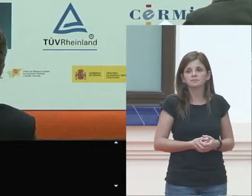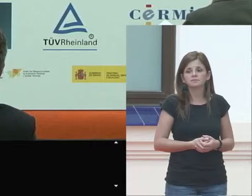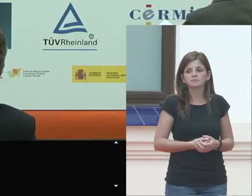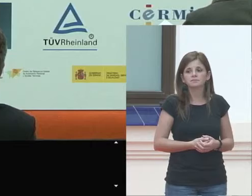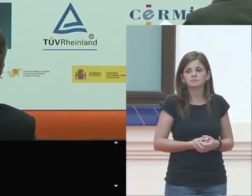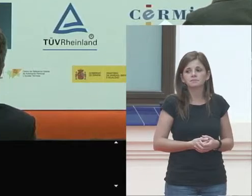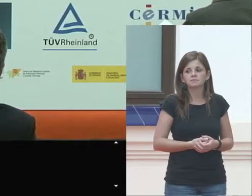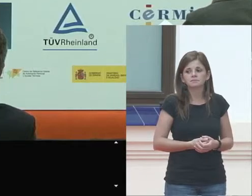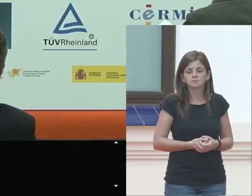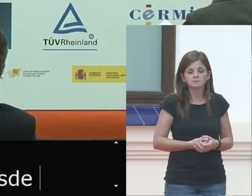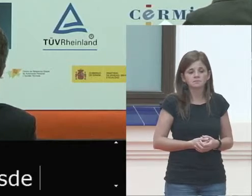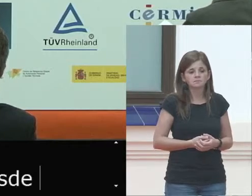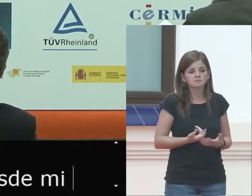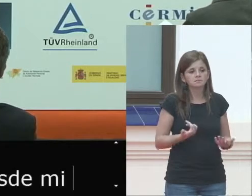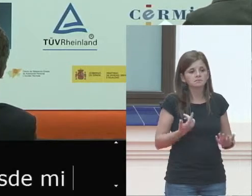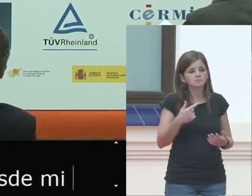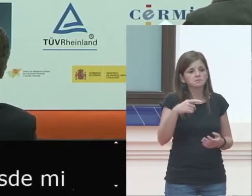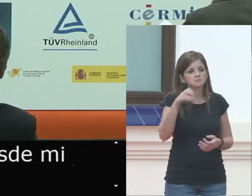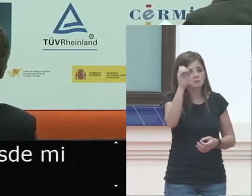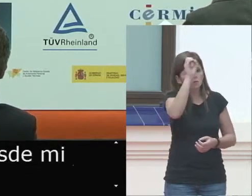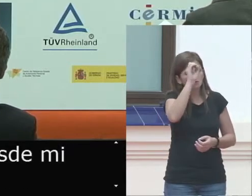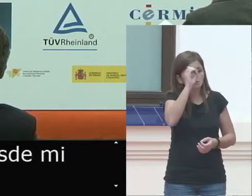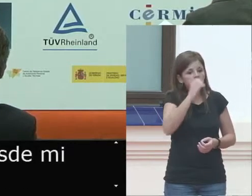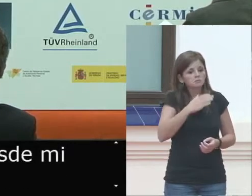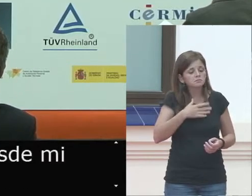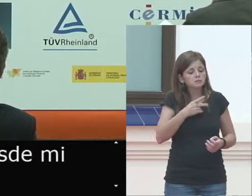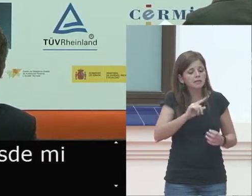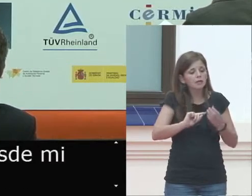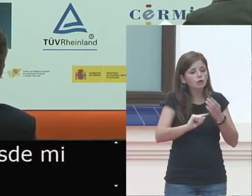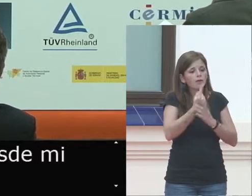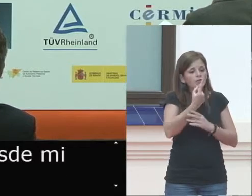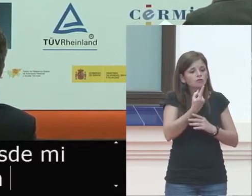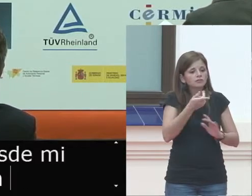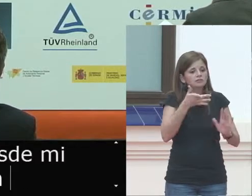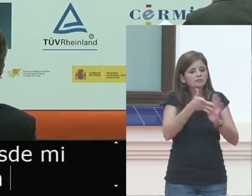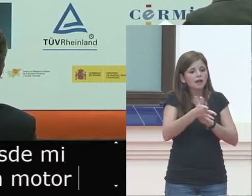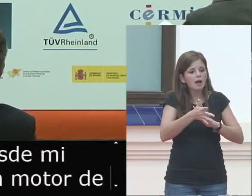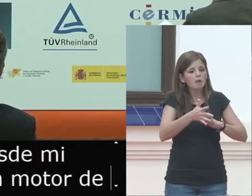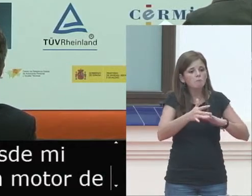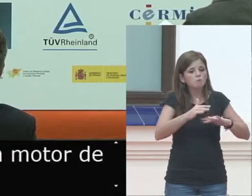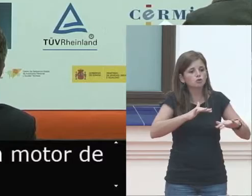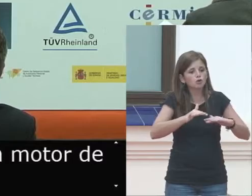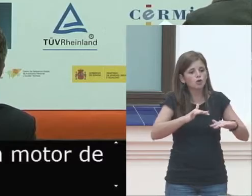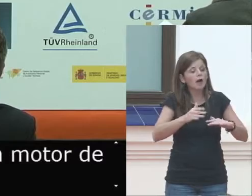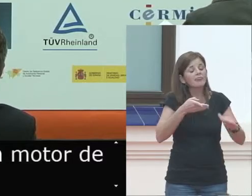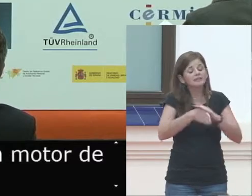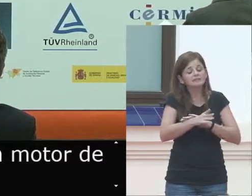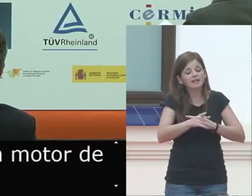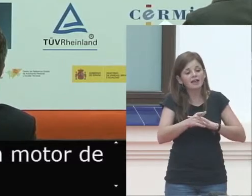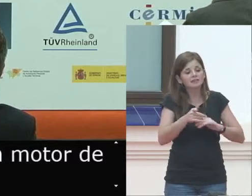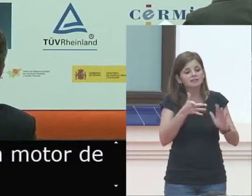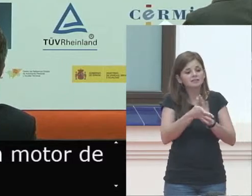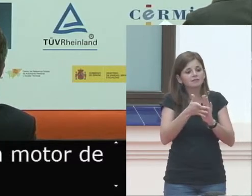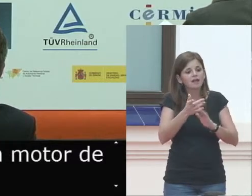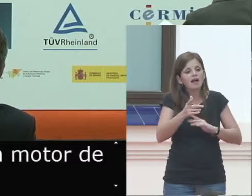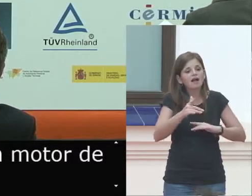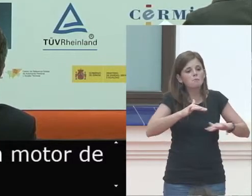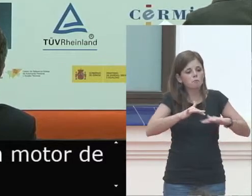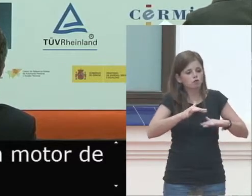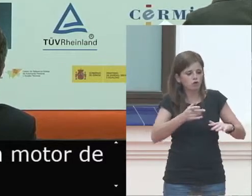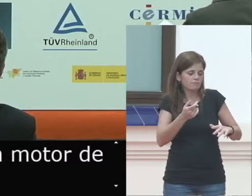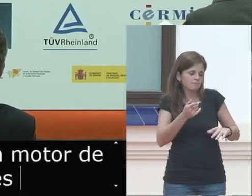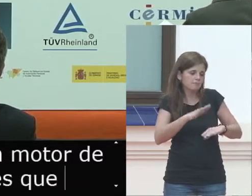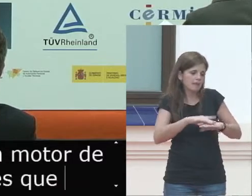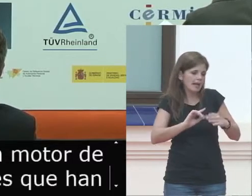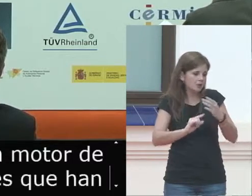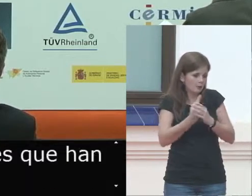desde mi punto de vista la normalización es un motor de innovación, se apoya en otros gigantes que han ido antes de